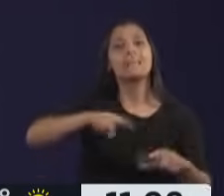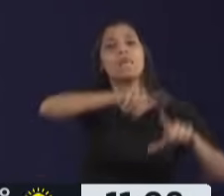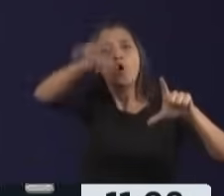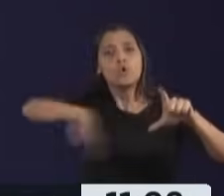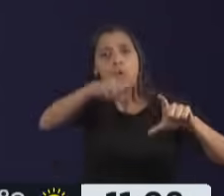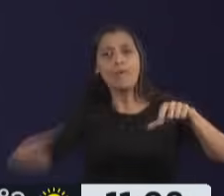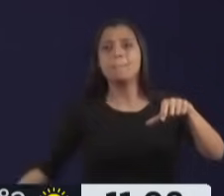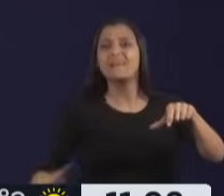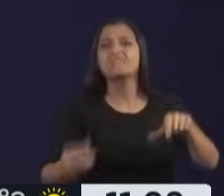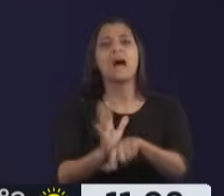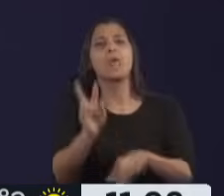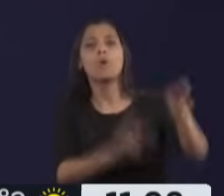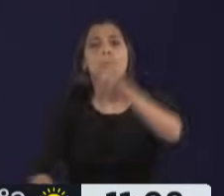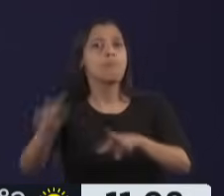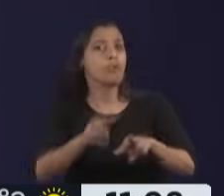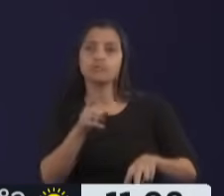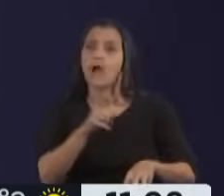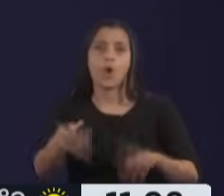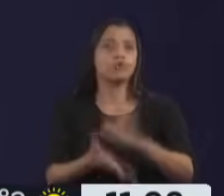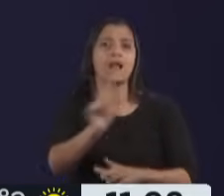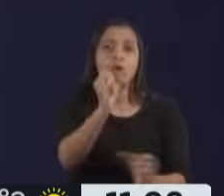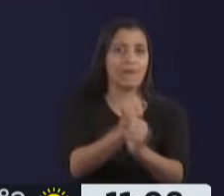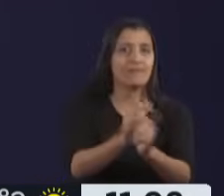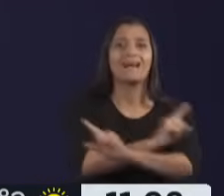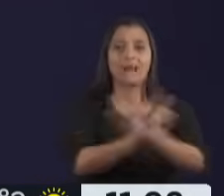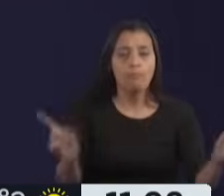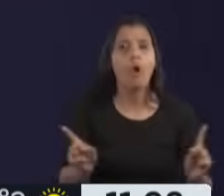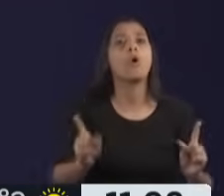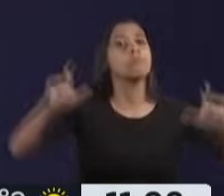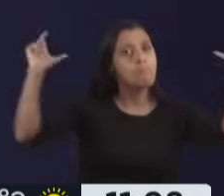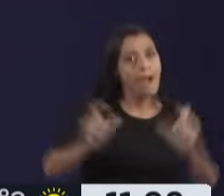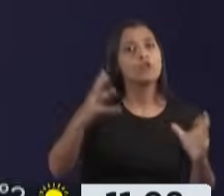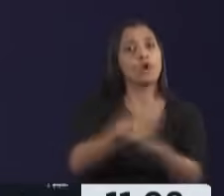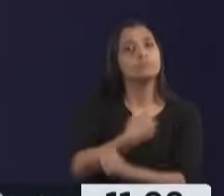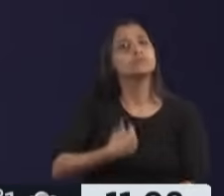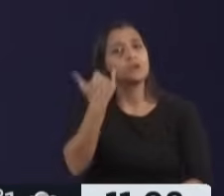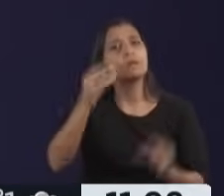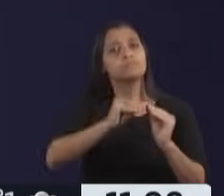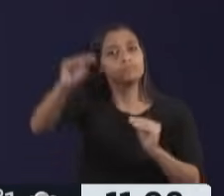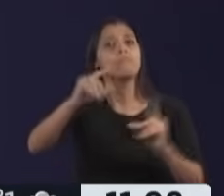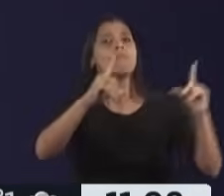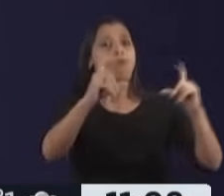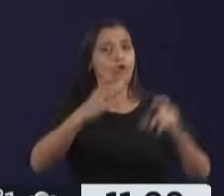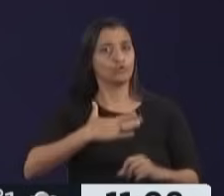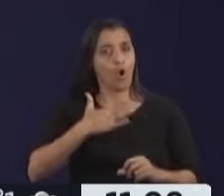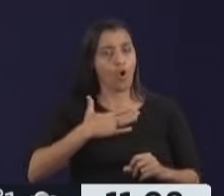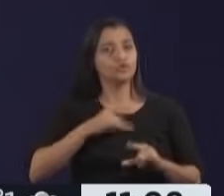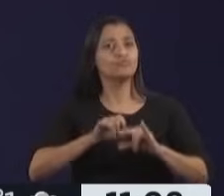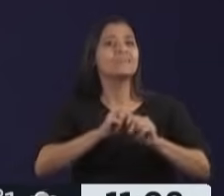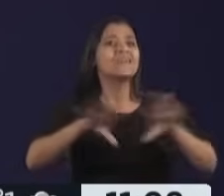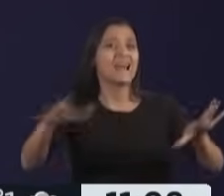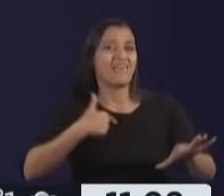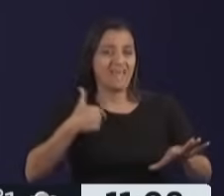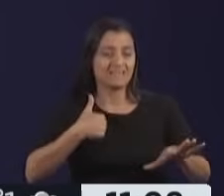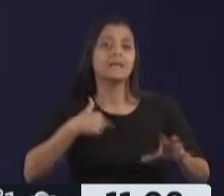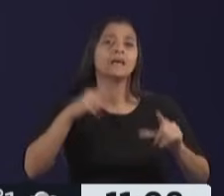que pincharon para que los colectivos no funcionen. De hecho, yo he subido algunas fotos en mis redes